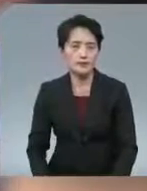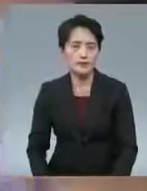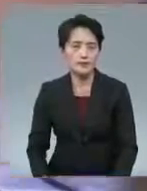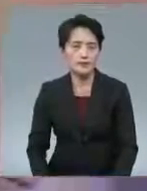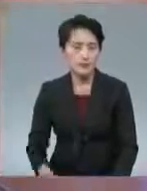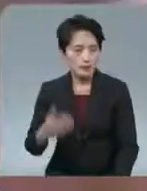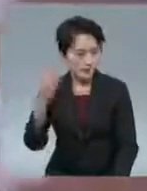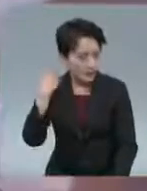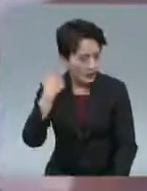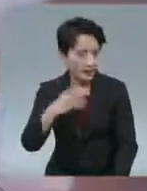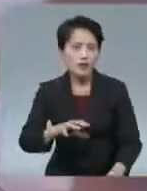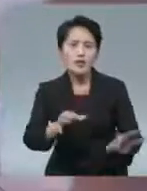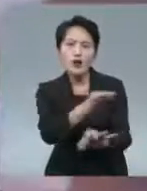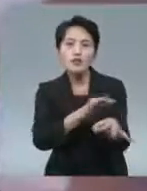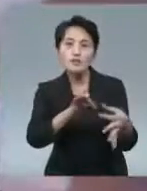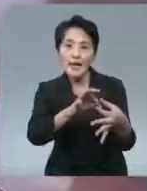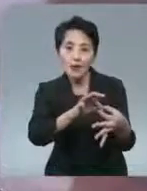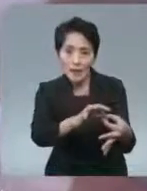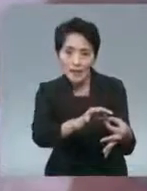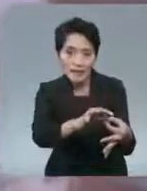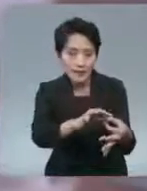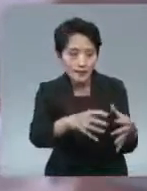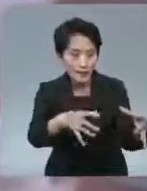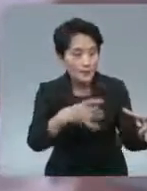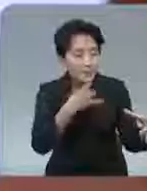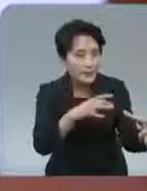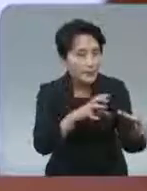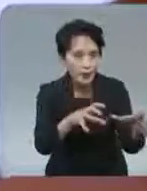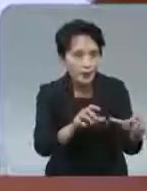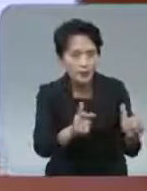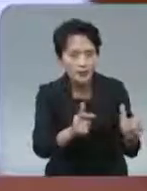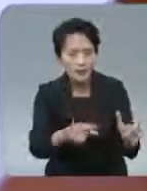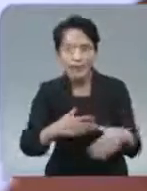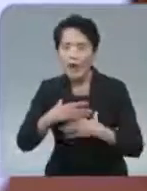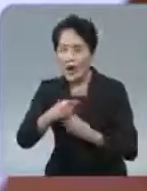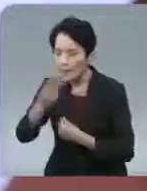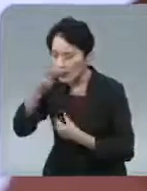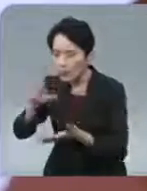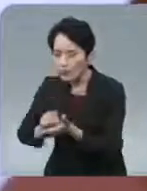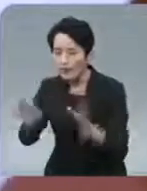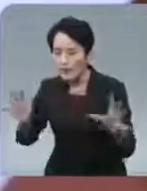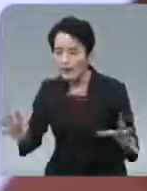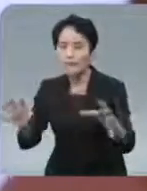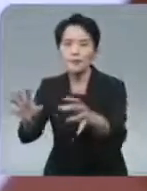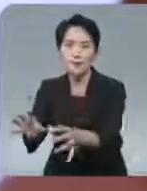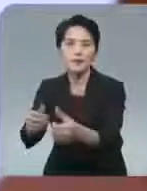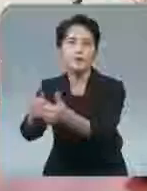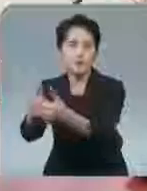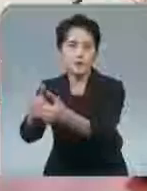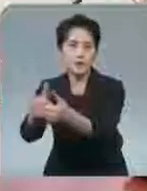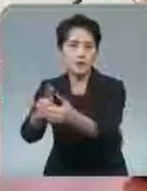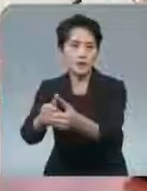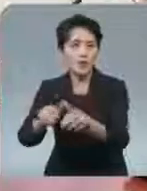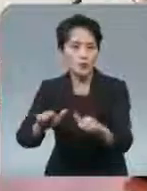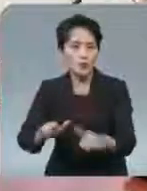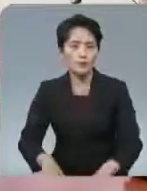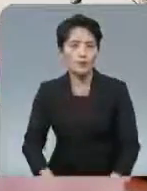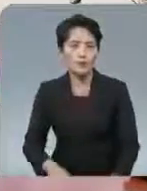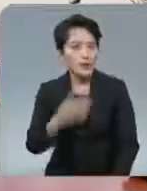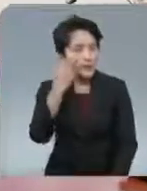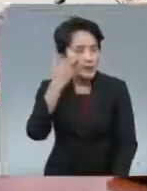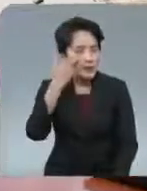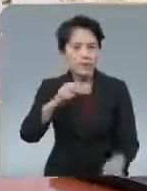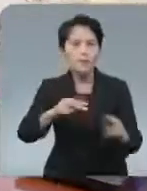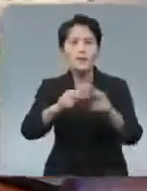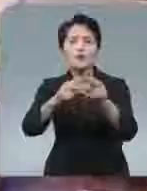activa hasta ahora tuvo como tema central la solicitud de la casa blanca a fabricantes de automóviles compañías de chips y empresas de